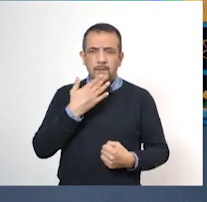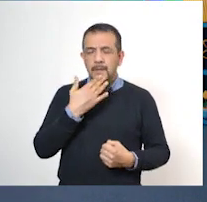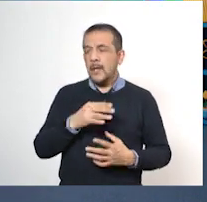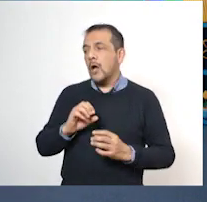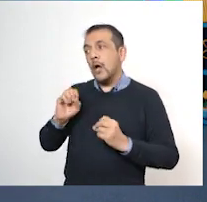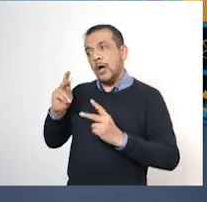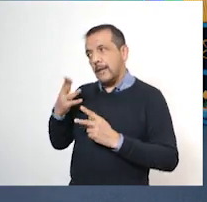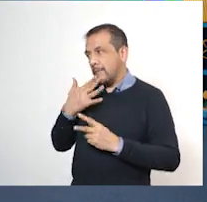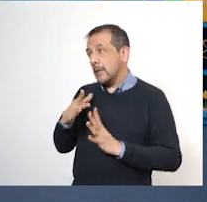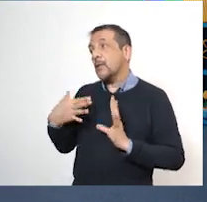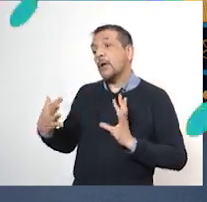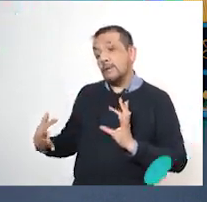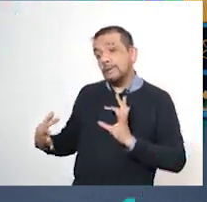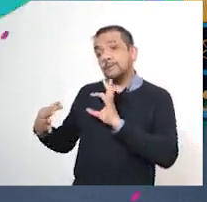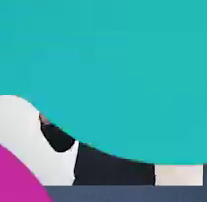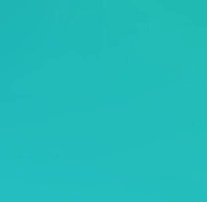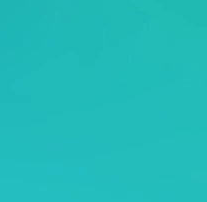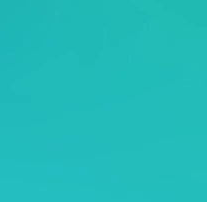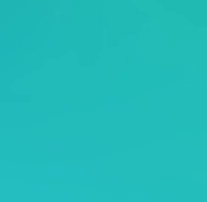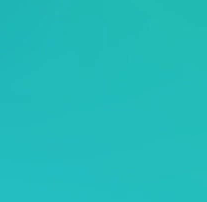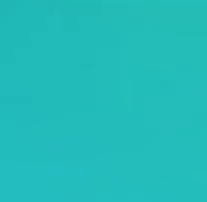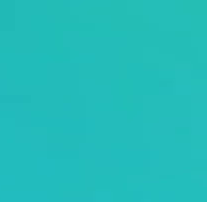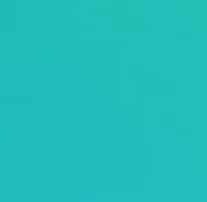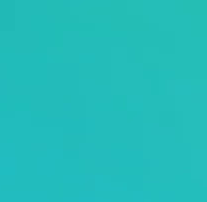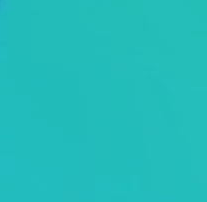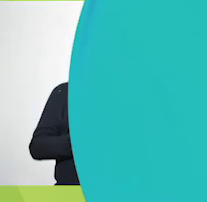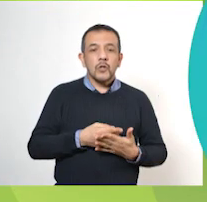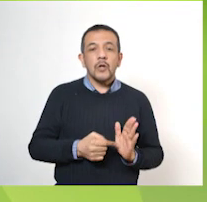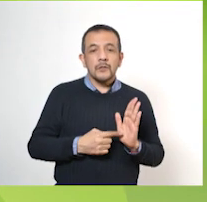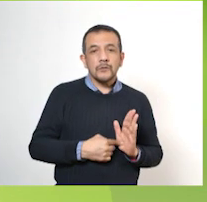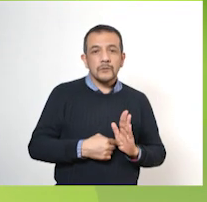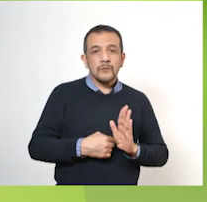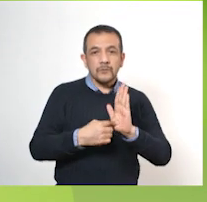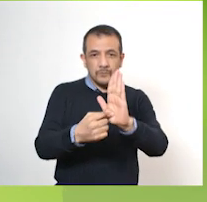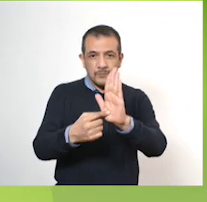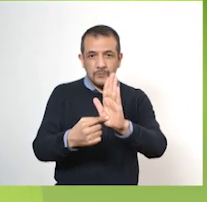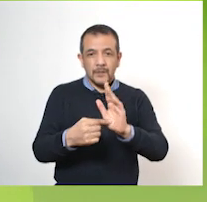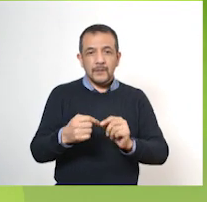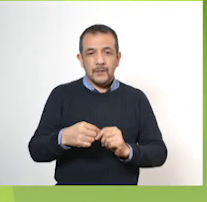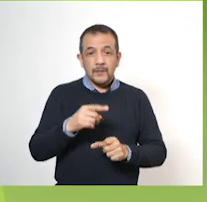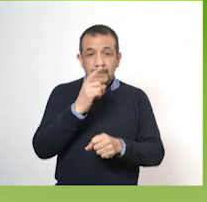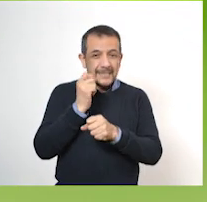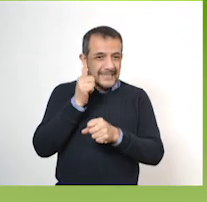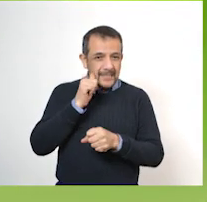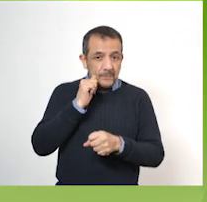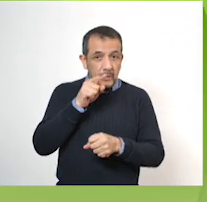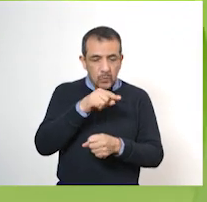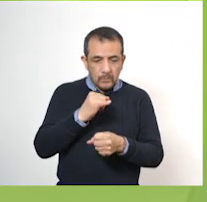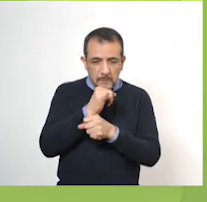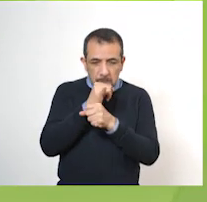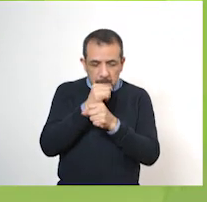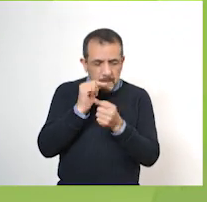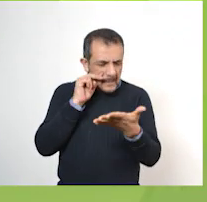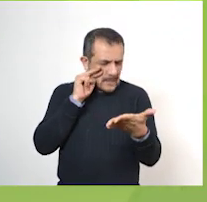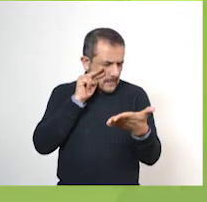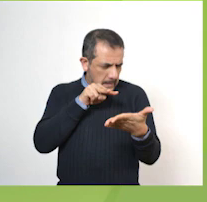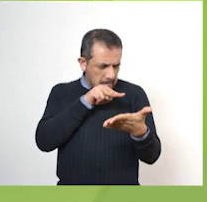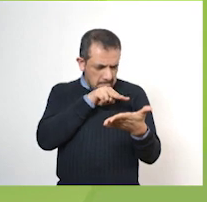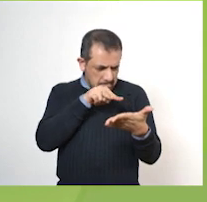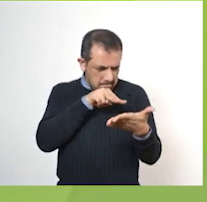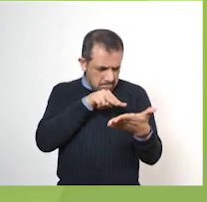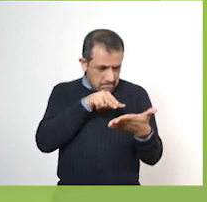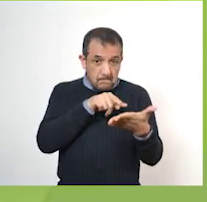Está bien, doctora. Me uniré a su plan. Le venimos ofreciendo su primera acción. Analiza siempre lo que vas a